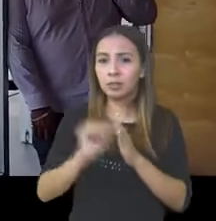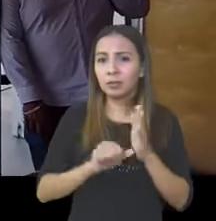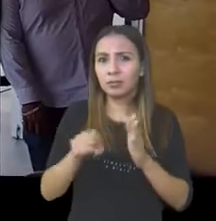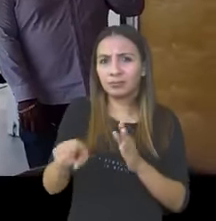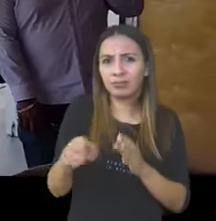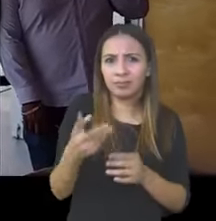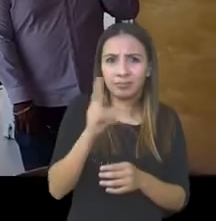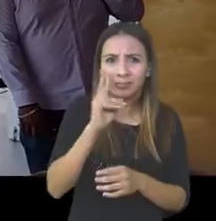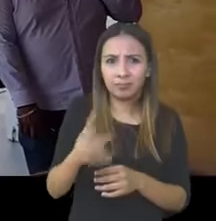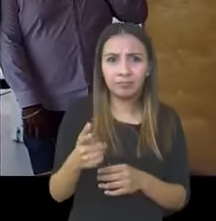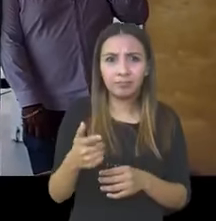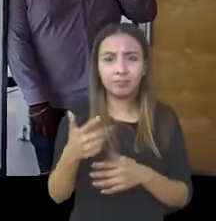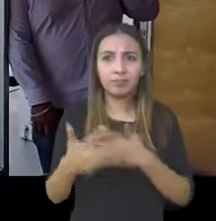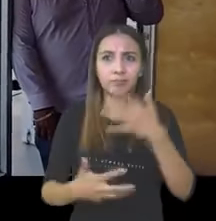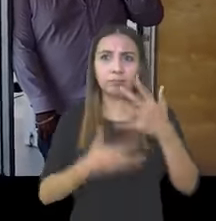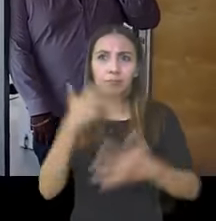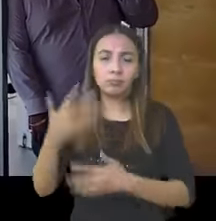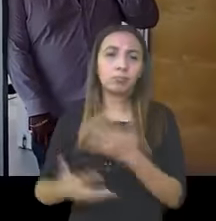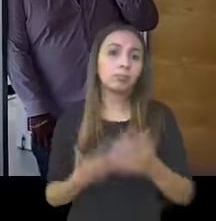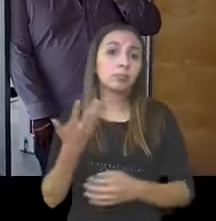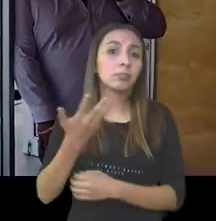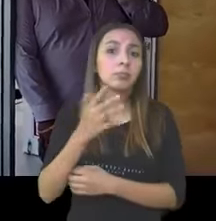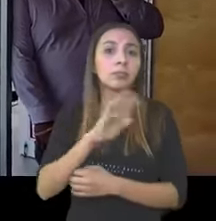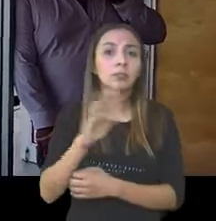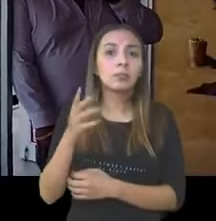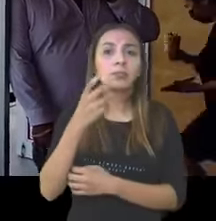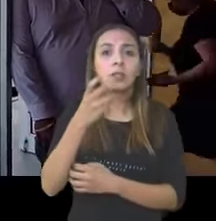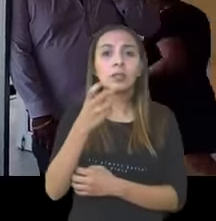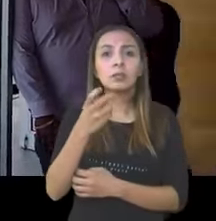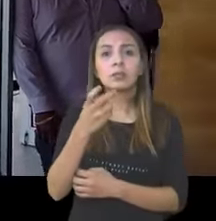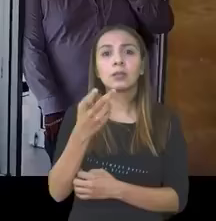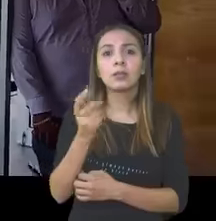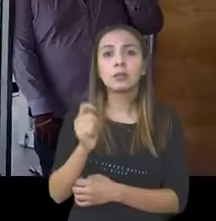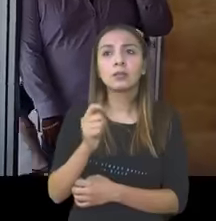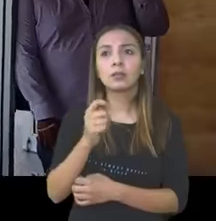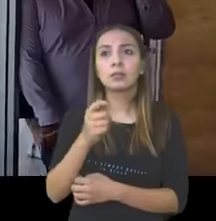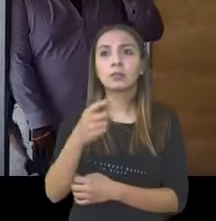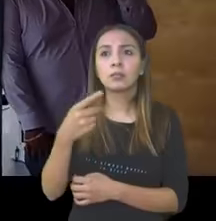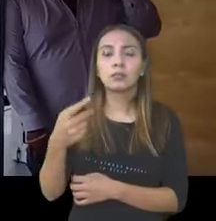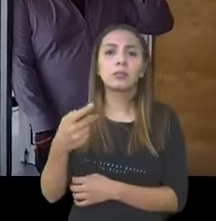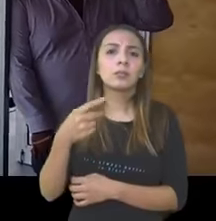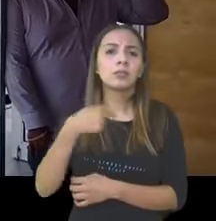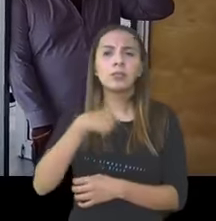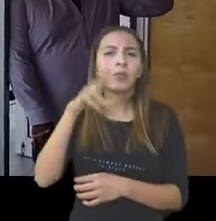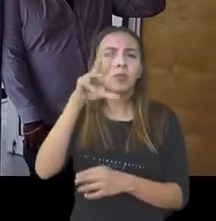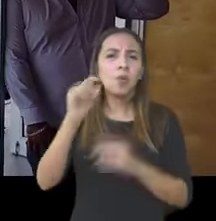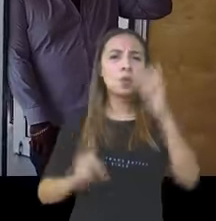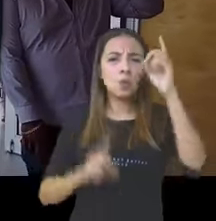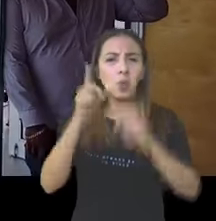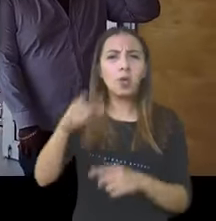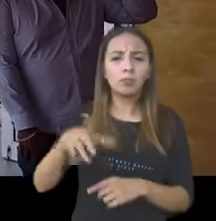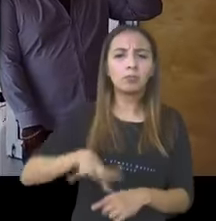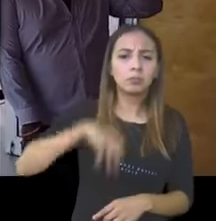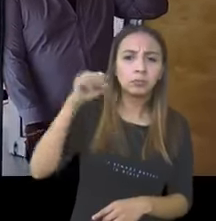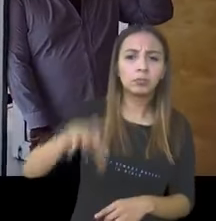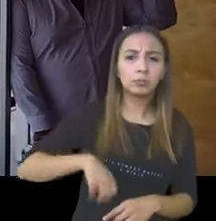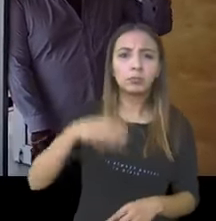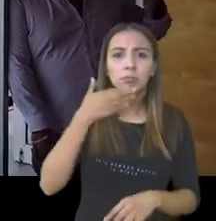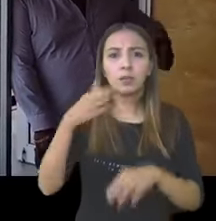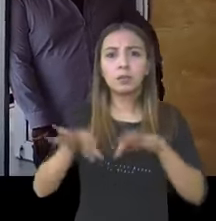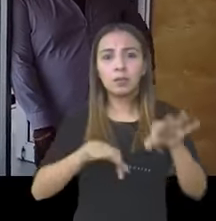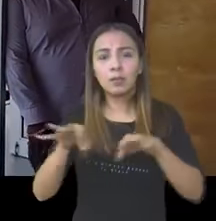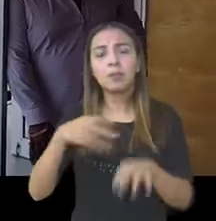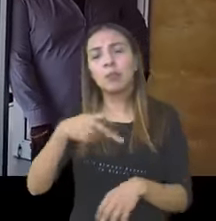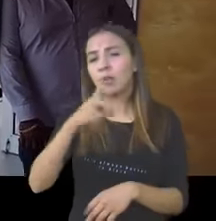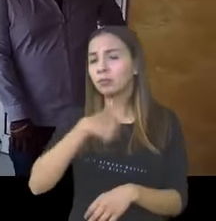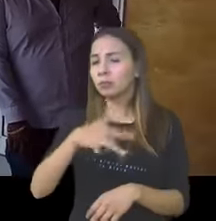esta encargada, claro. Ante la pregunta de que se está haciendo bien su trabajo, yo no dudo que lo haga lo mejor posible, pero la verdad creo que aún